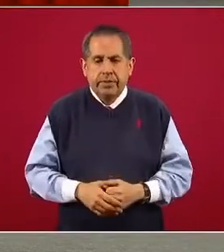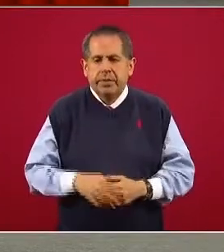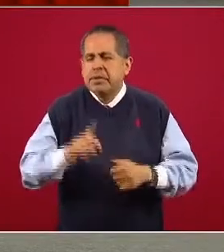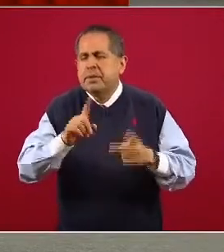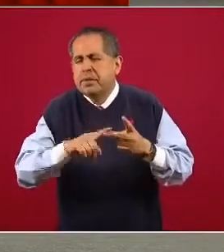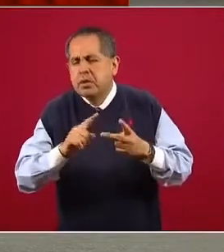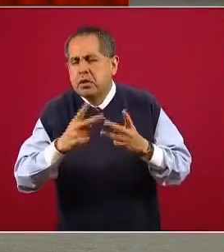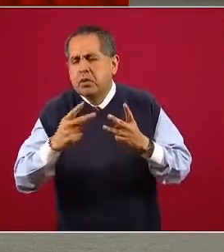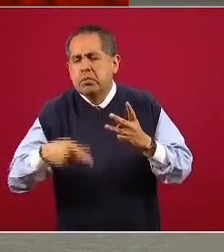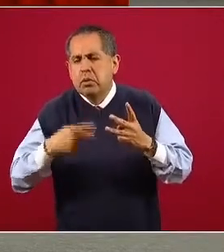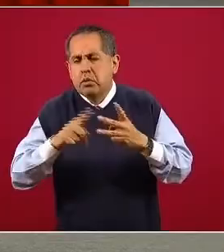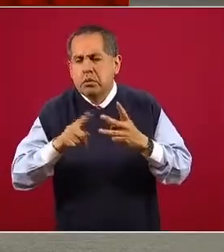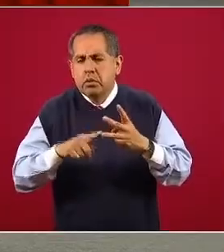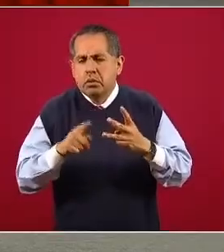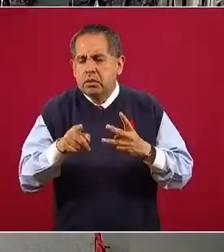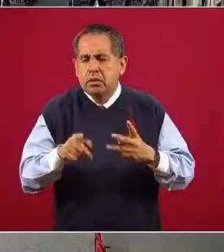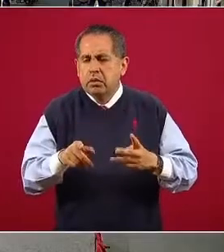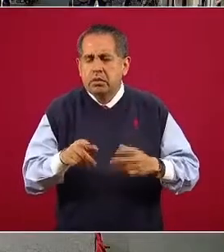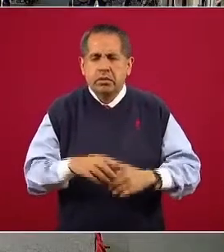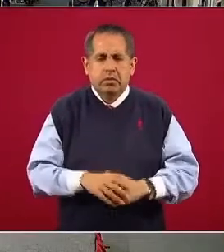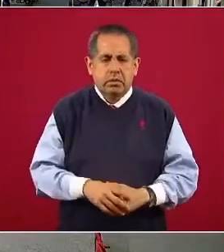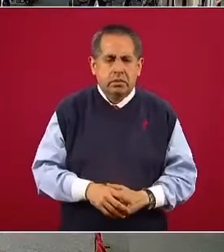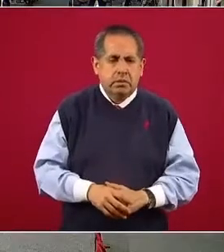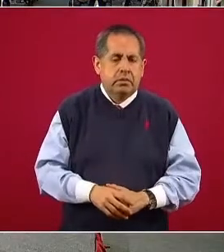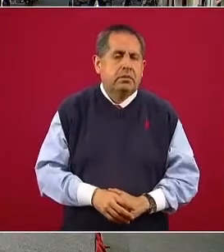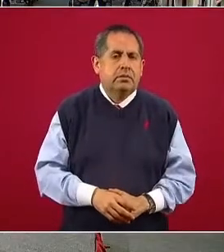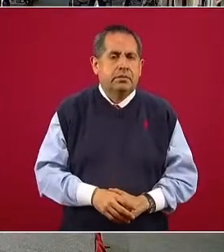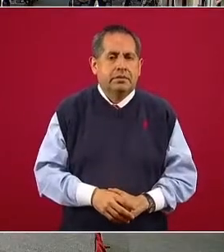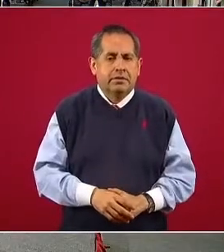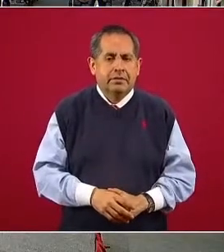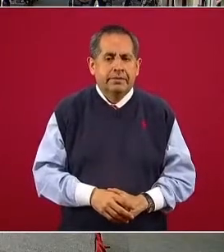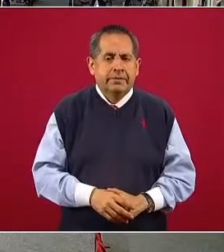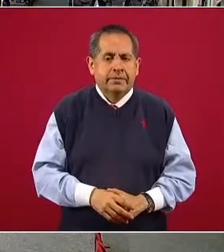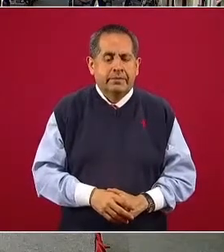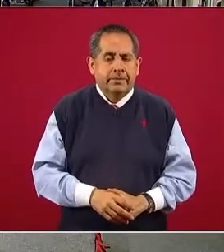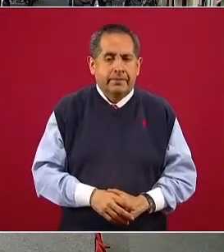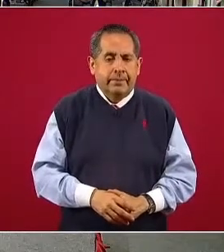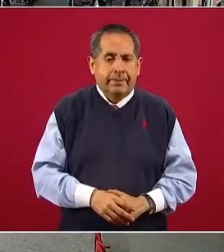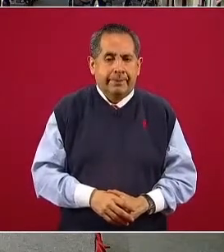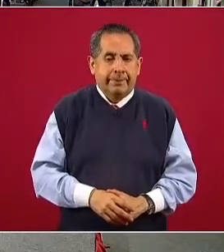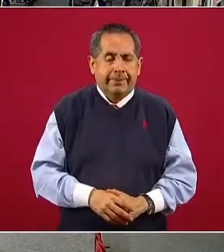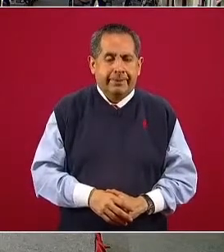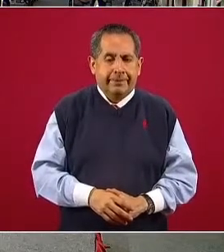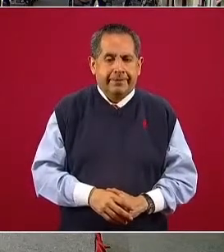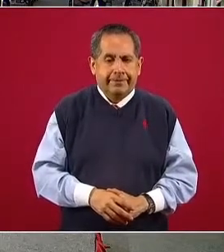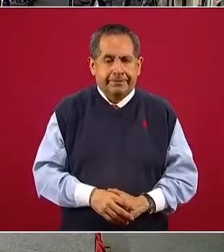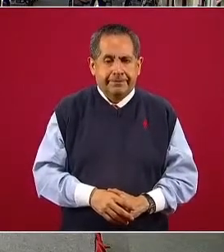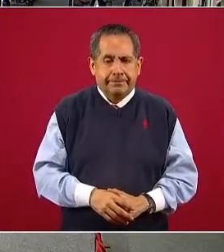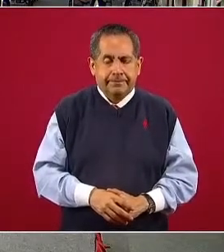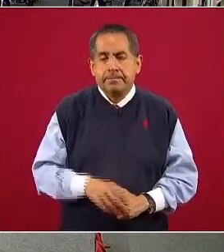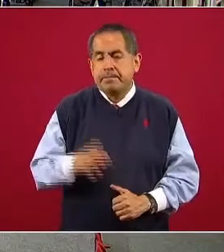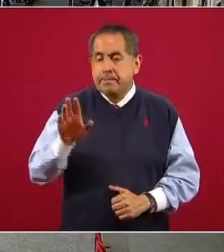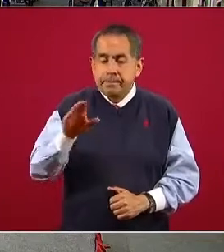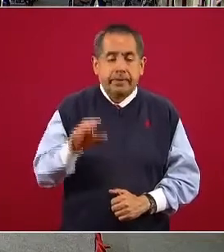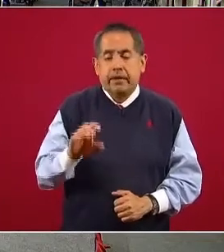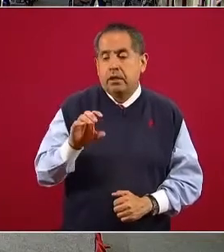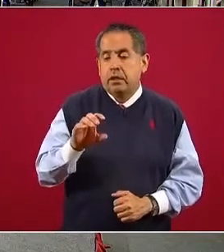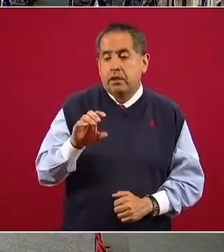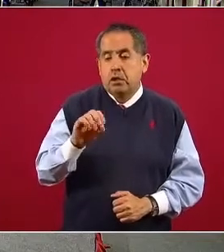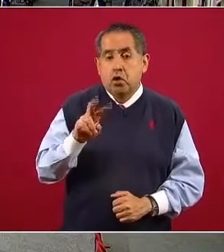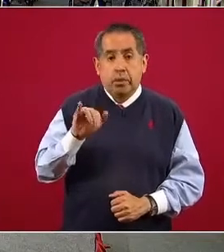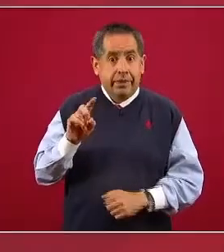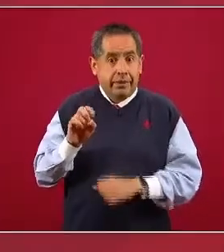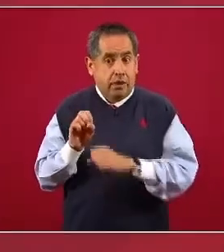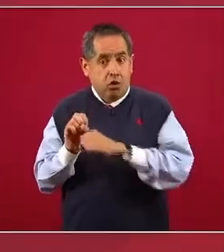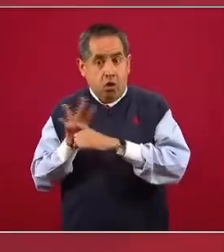las otras dos preguntas. Sobre el COVID largo, de larga distancia, ¿no? De larga duración. COVID efectivamente